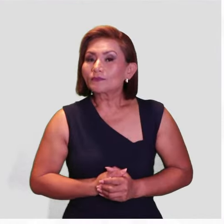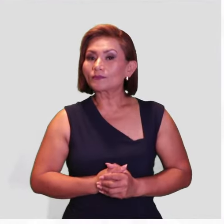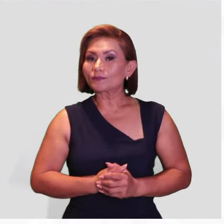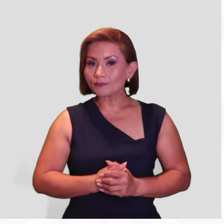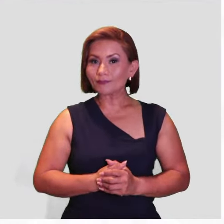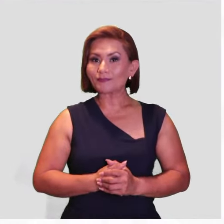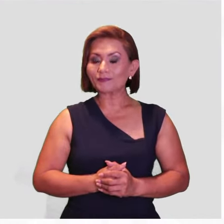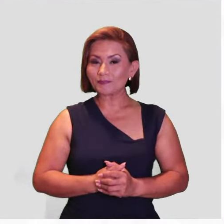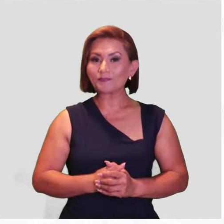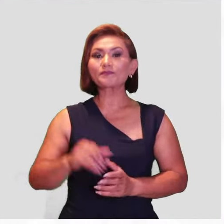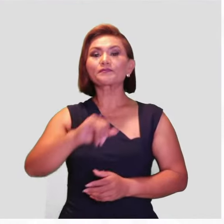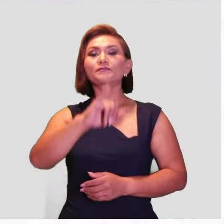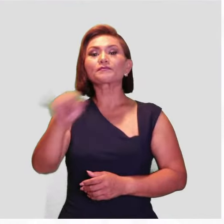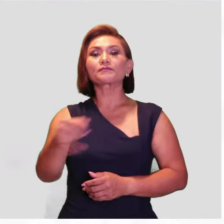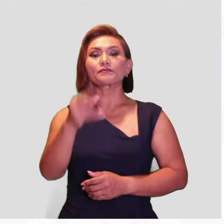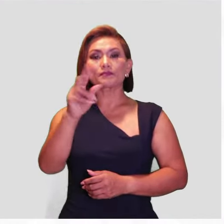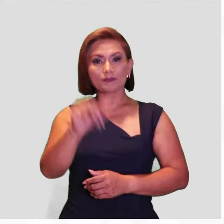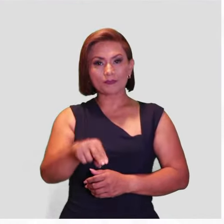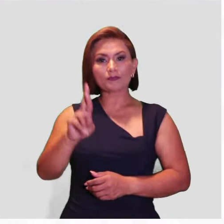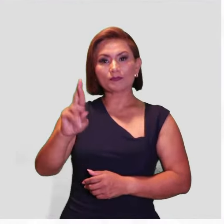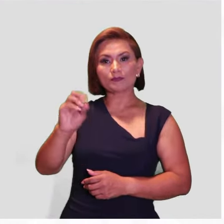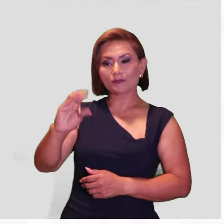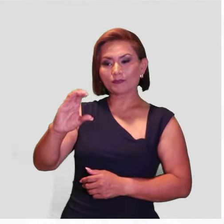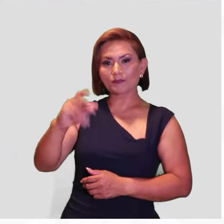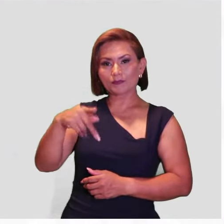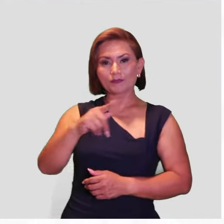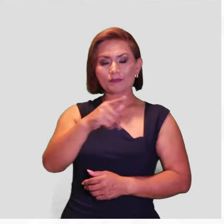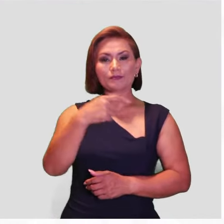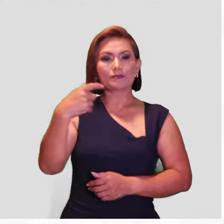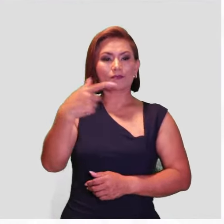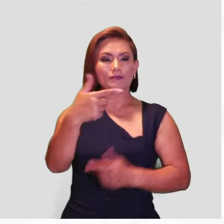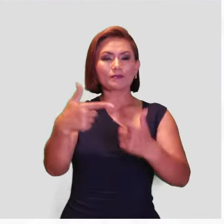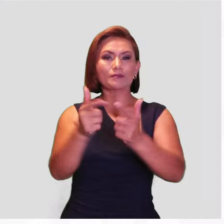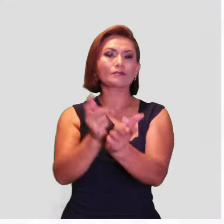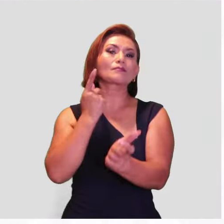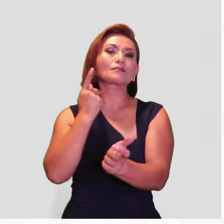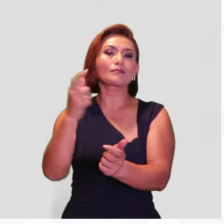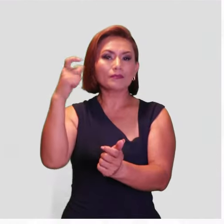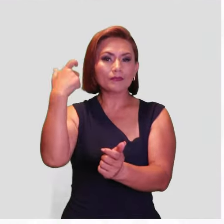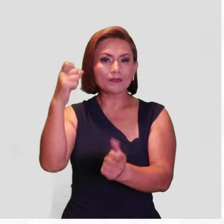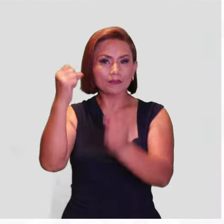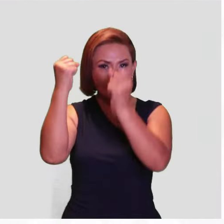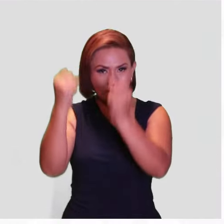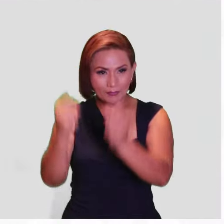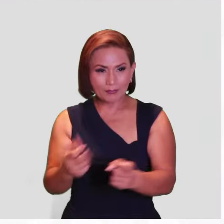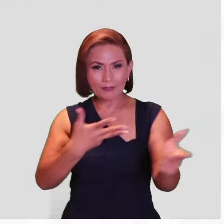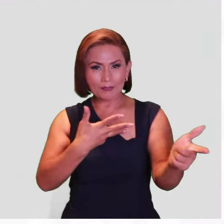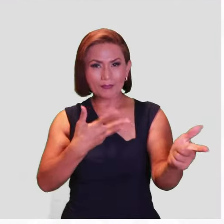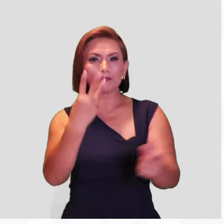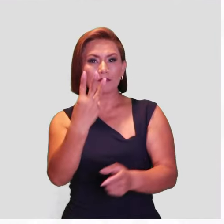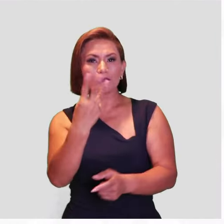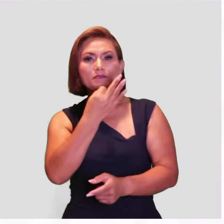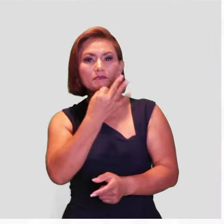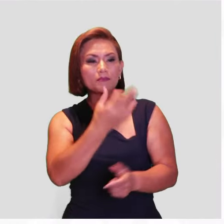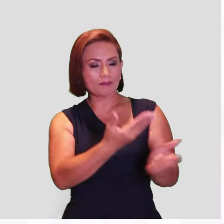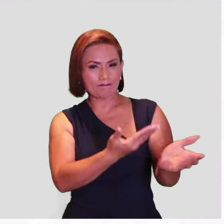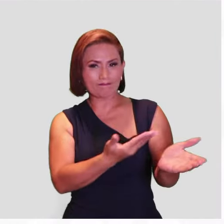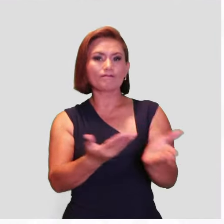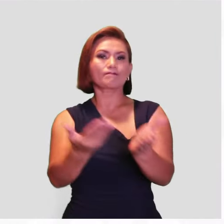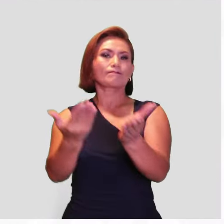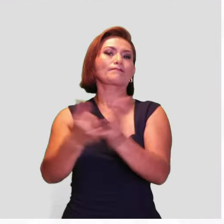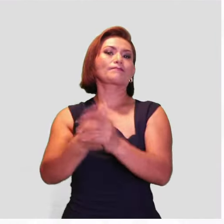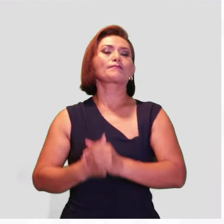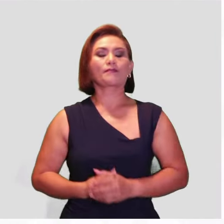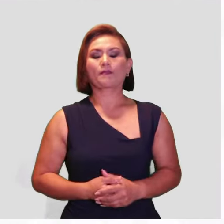voz a Juan Roque, candidato por Querétaro Seguro. Candidato, cuenta usted con sus 3 minutos de esta bolsa de tiempo.